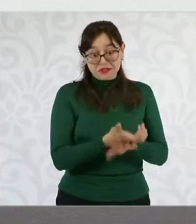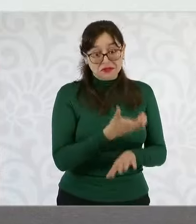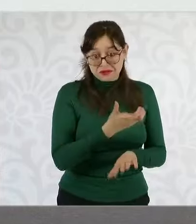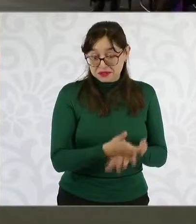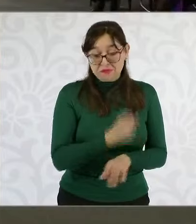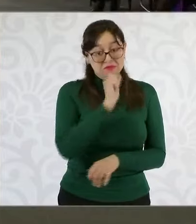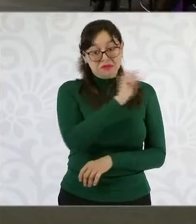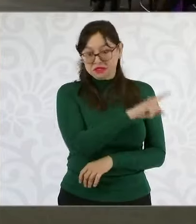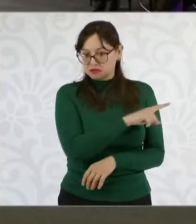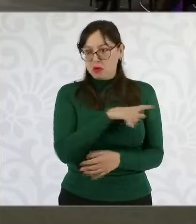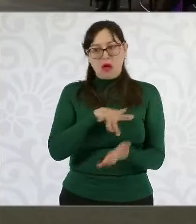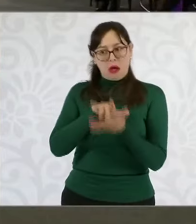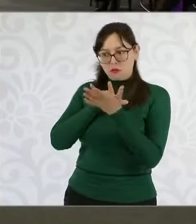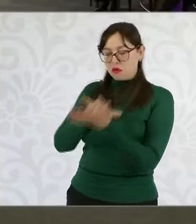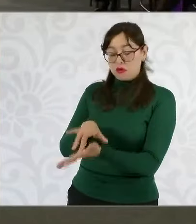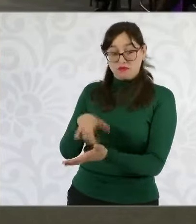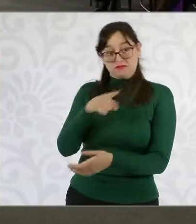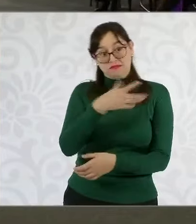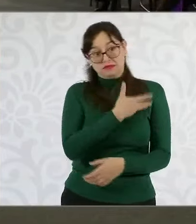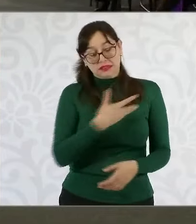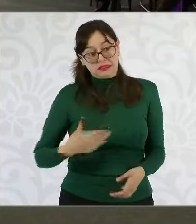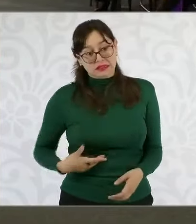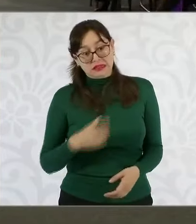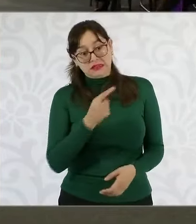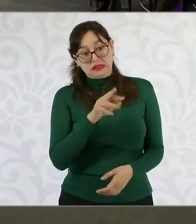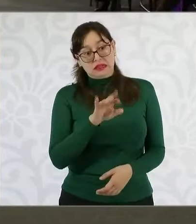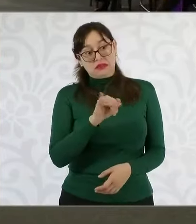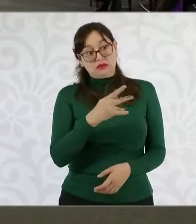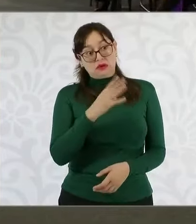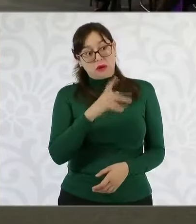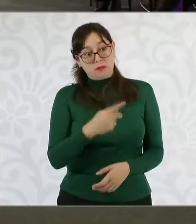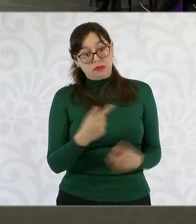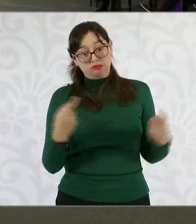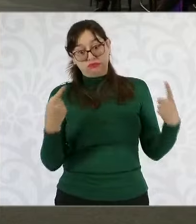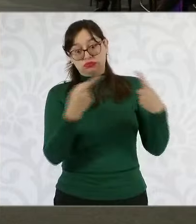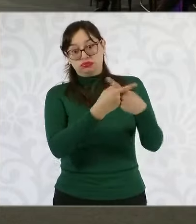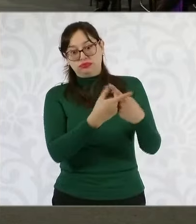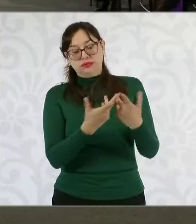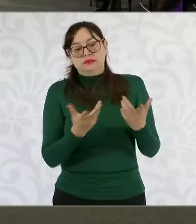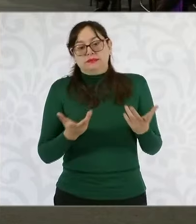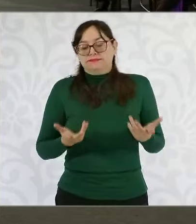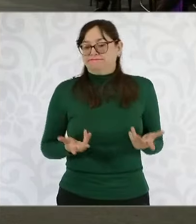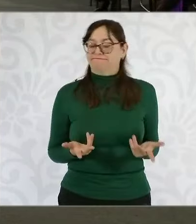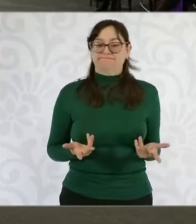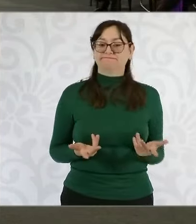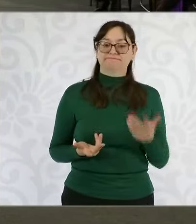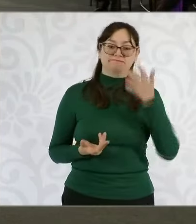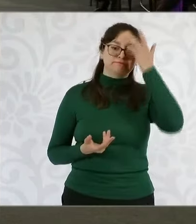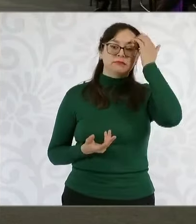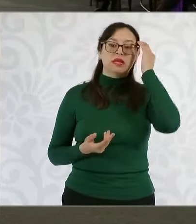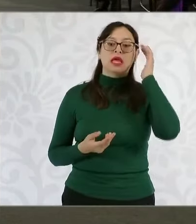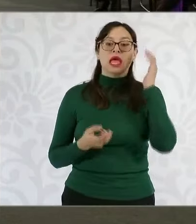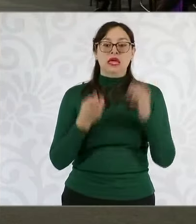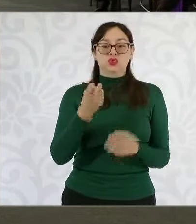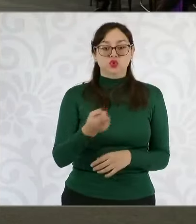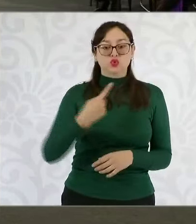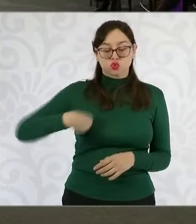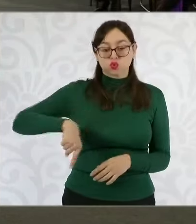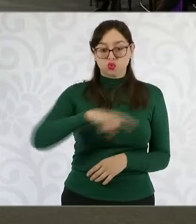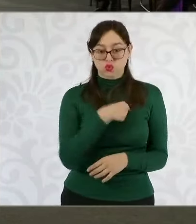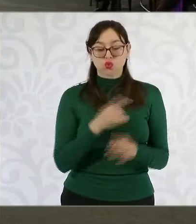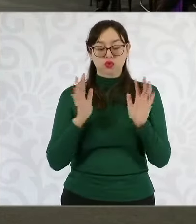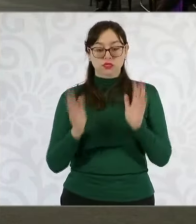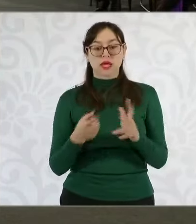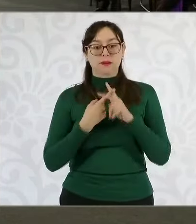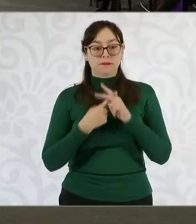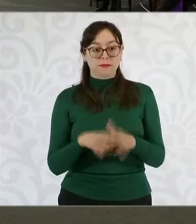todo el mundo. Entonces, presidenta, estamos ya trabajando en esto, en la línea que usted nos dio, y también estamos acelerando